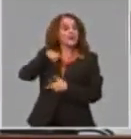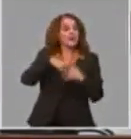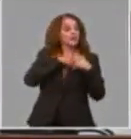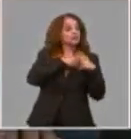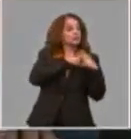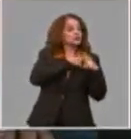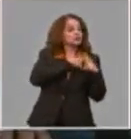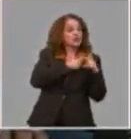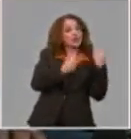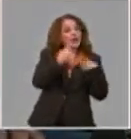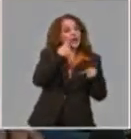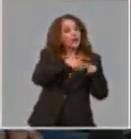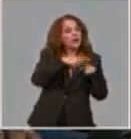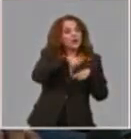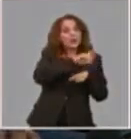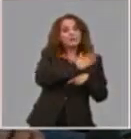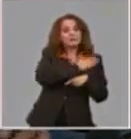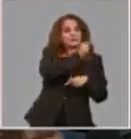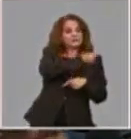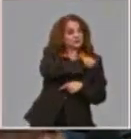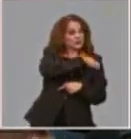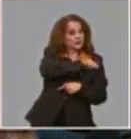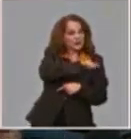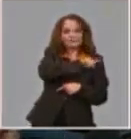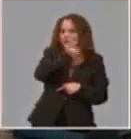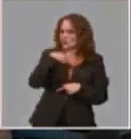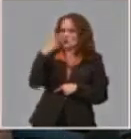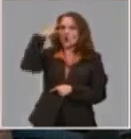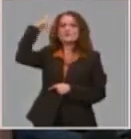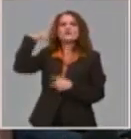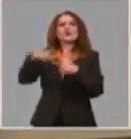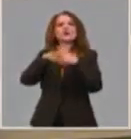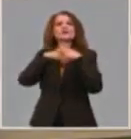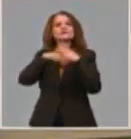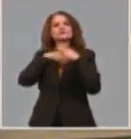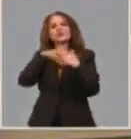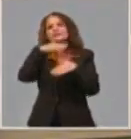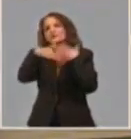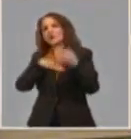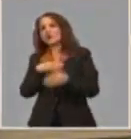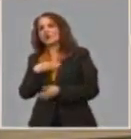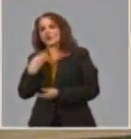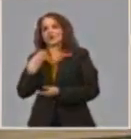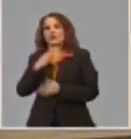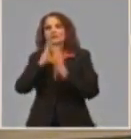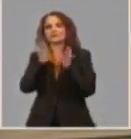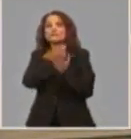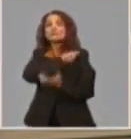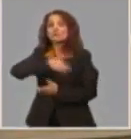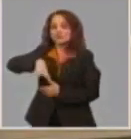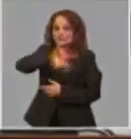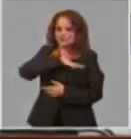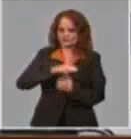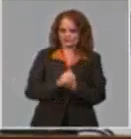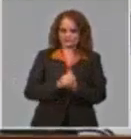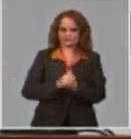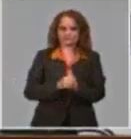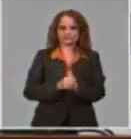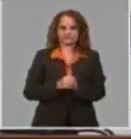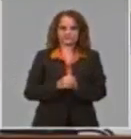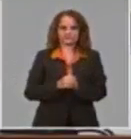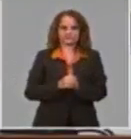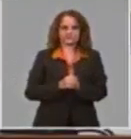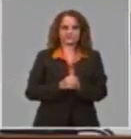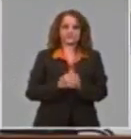se piensa para las soluciones de unos pocos. Hay algunos que están diciendo incluso que